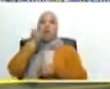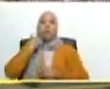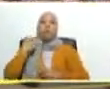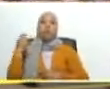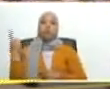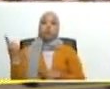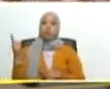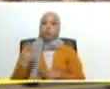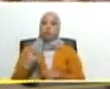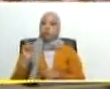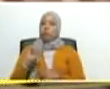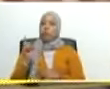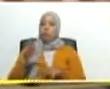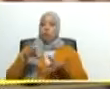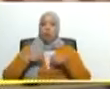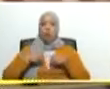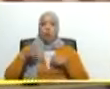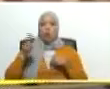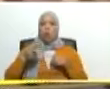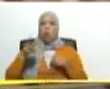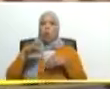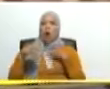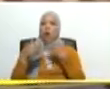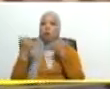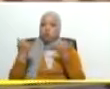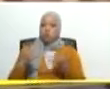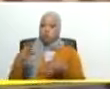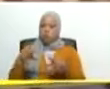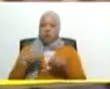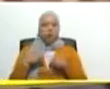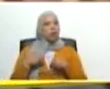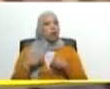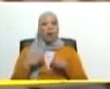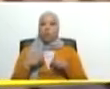la reconocemos, bajo ningún aspecto.